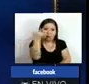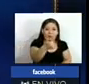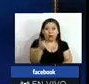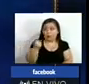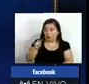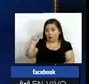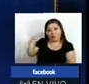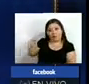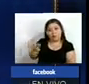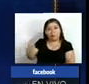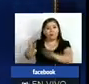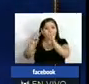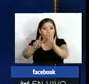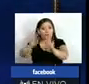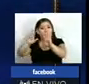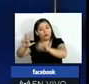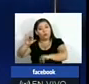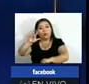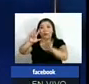número telefónico